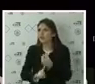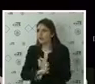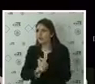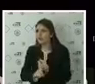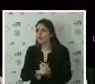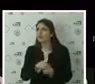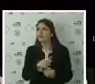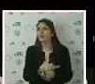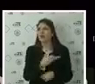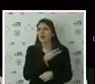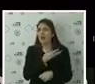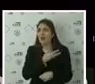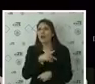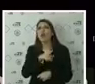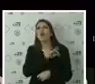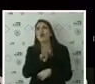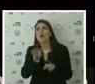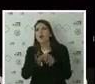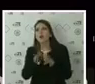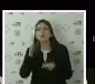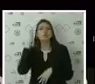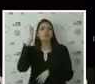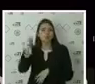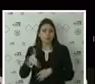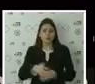cercana hacia dónde nos vamos dirigiendo.